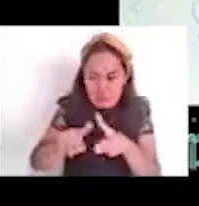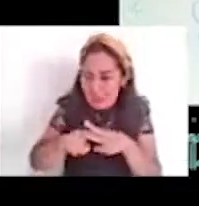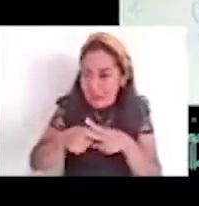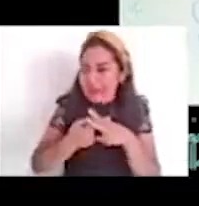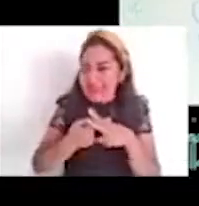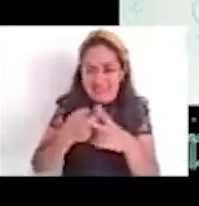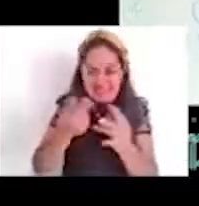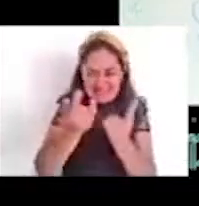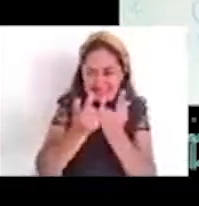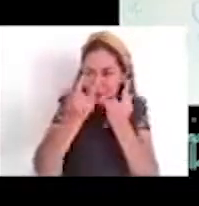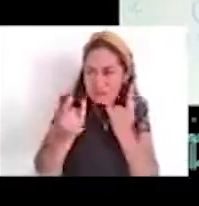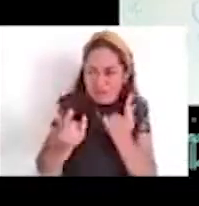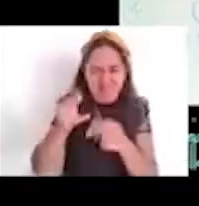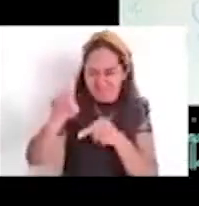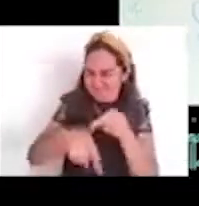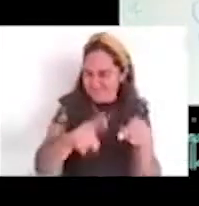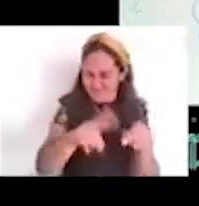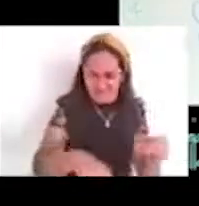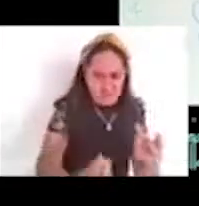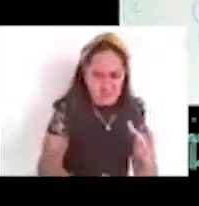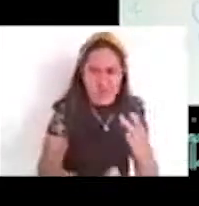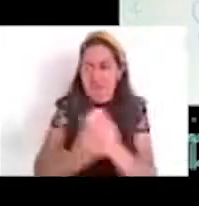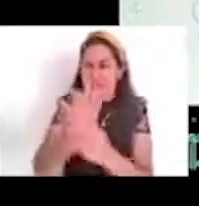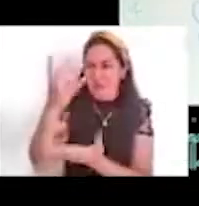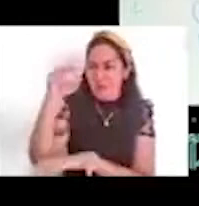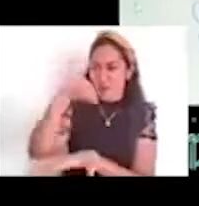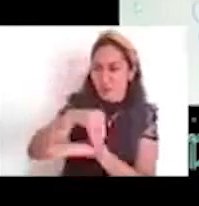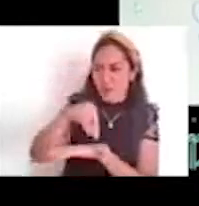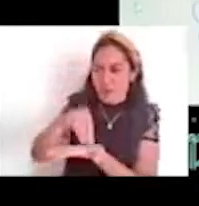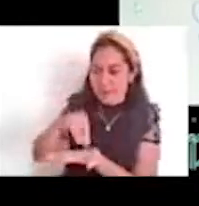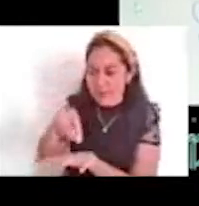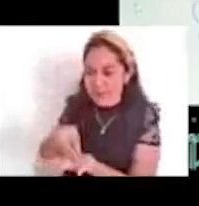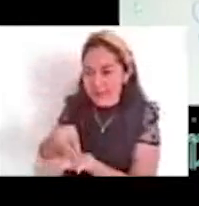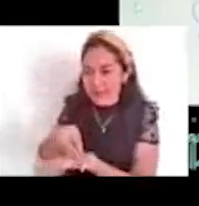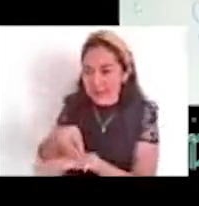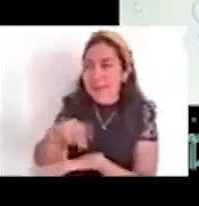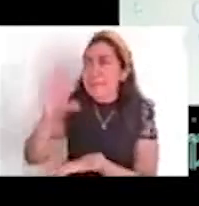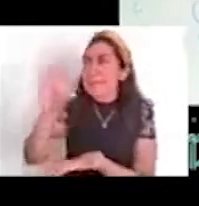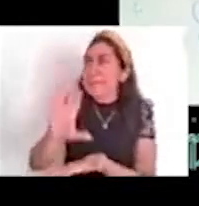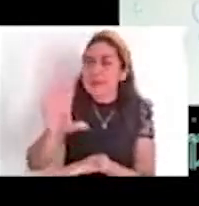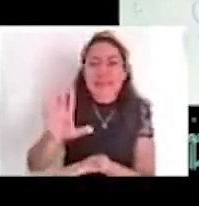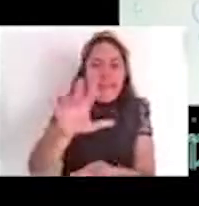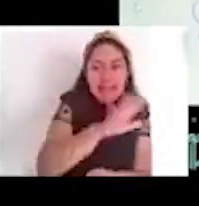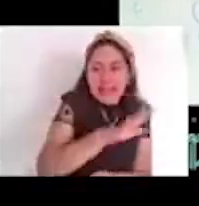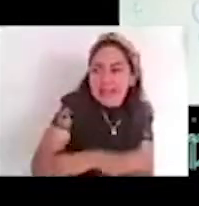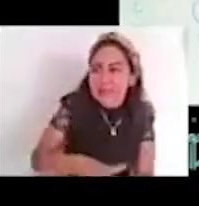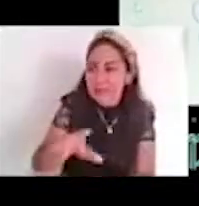de crear cada vez más fuerte la concepción del Imperio Mexica.